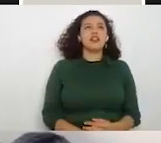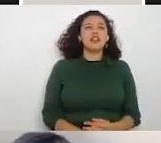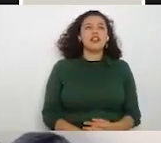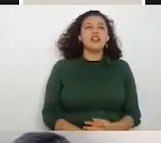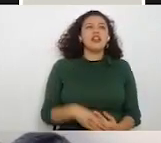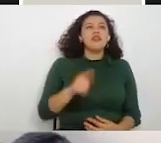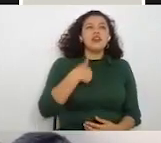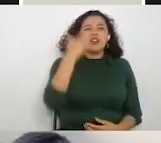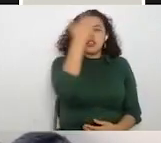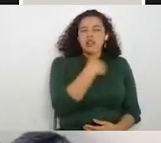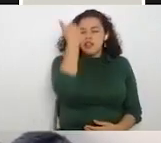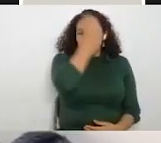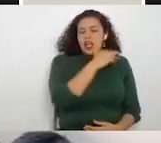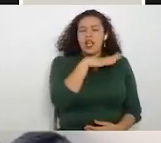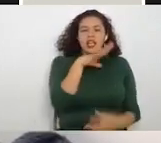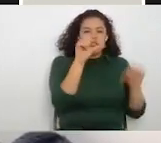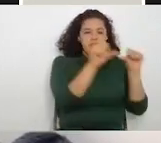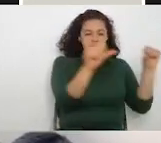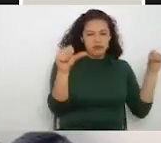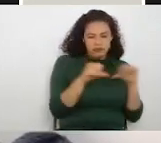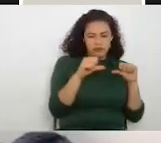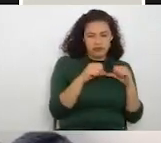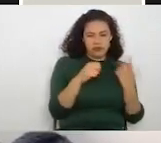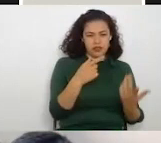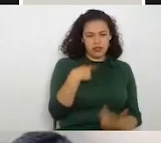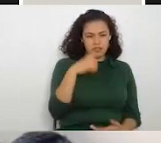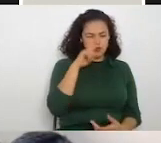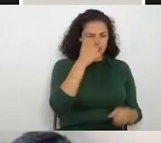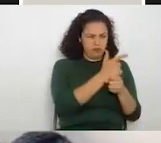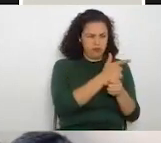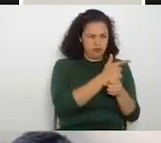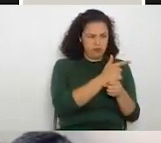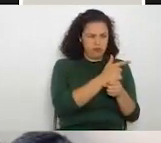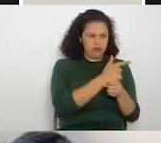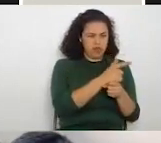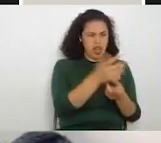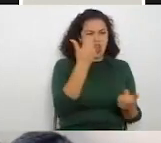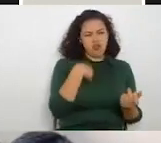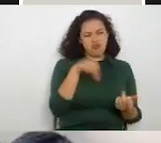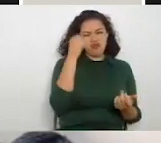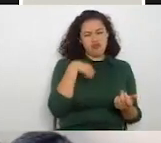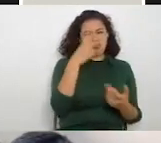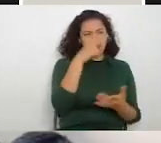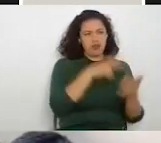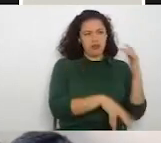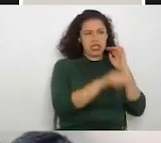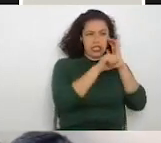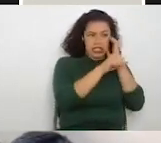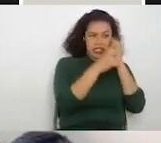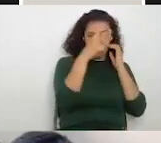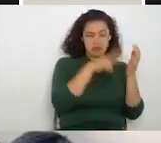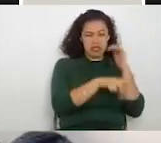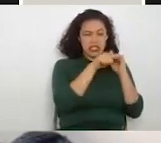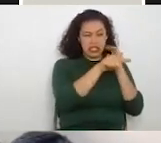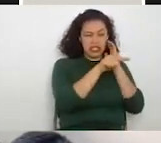me he dado cuenta que hay áreas que, por ejemplo, tienen versiones muy antiguas del 2016,